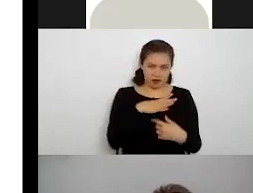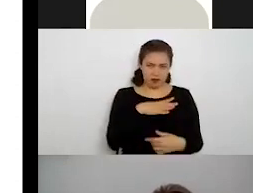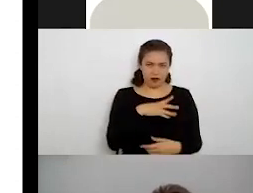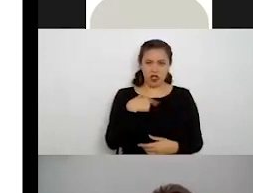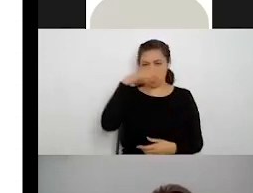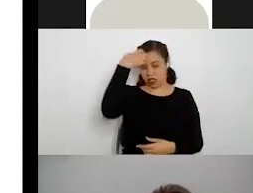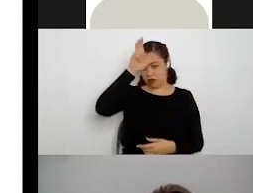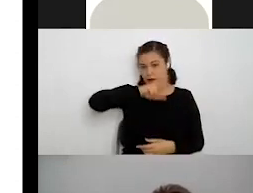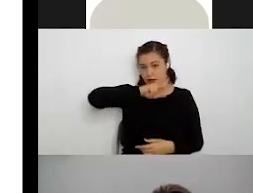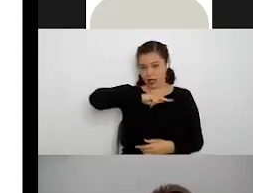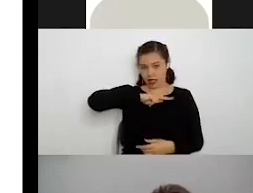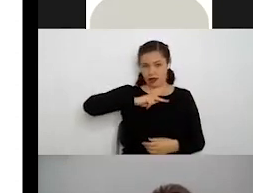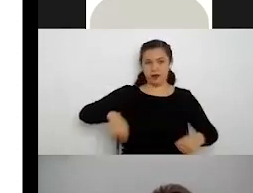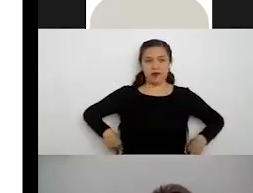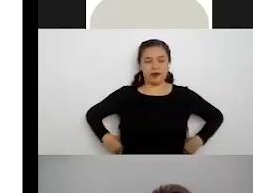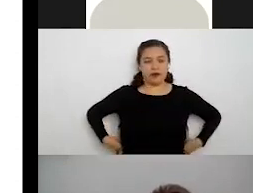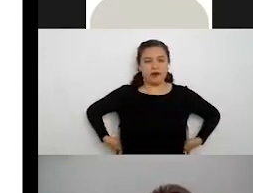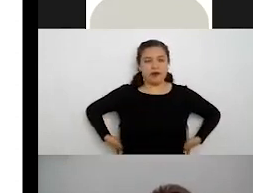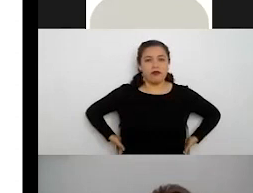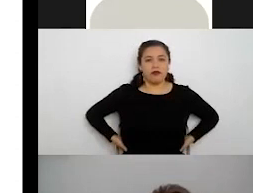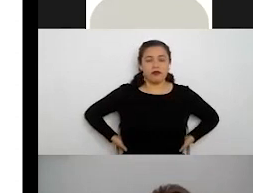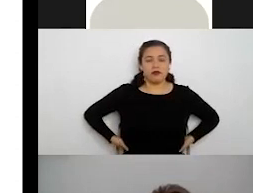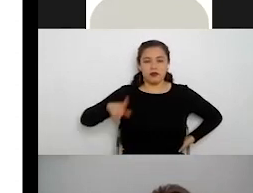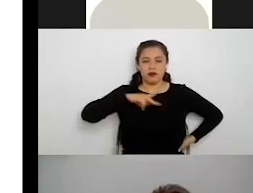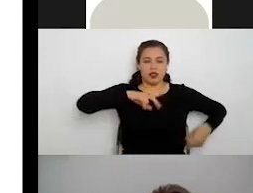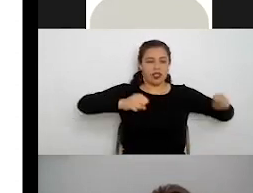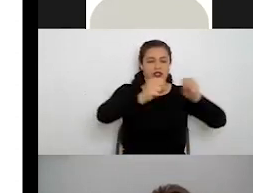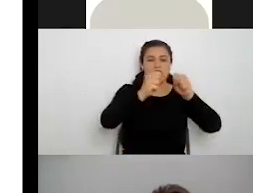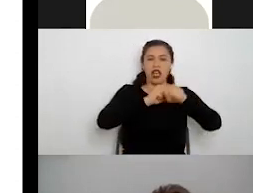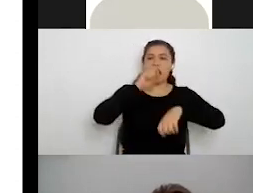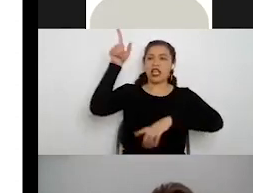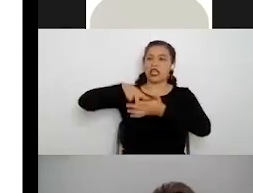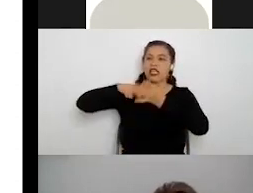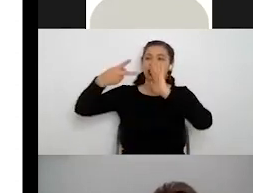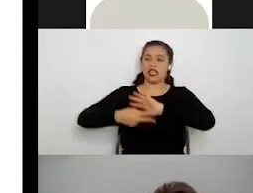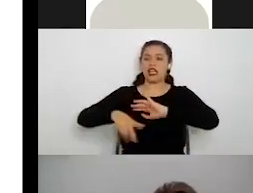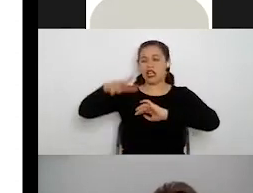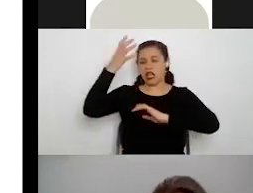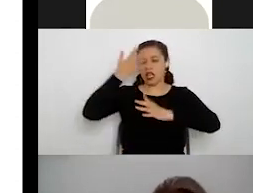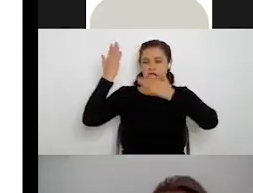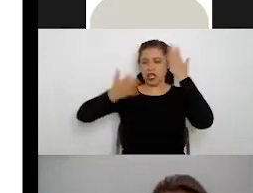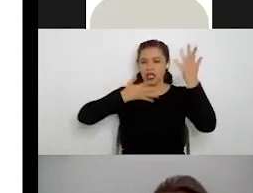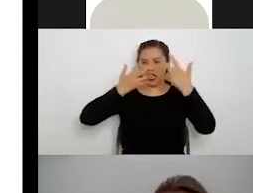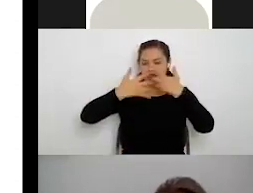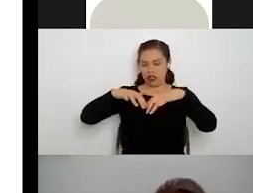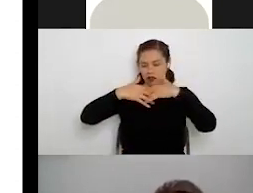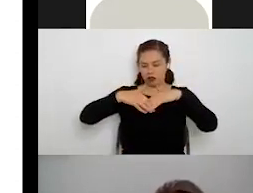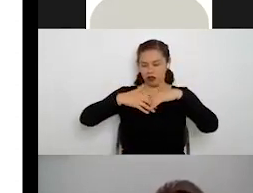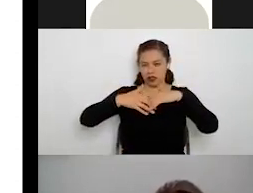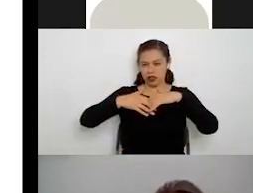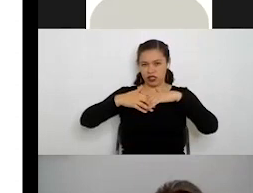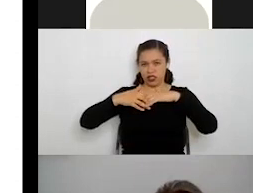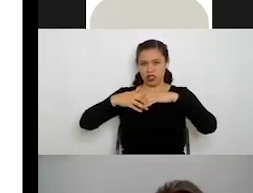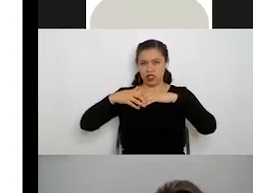experiencia personal. Mis sobrinos que estudiaron ingeniería mecatrónica, se los llevó la